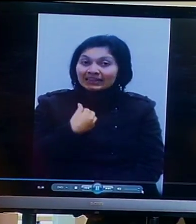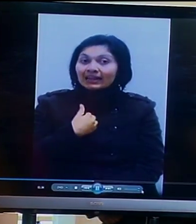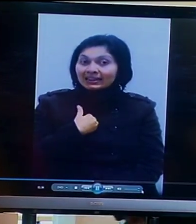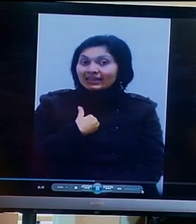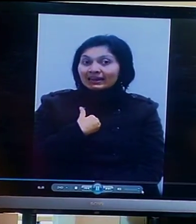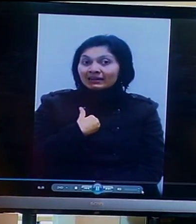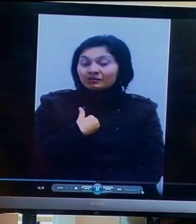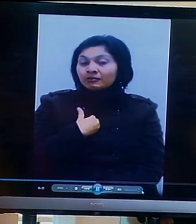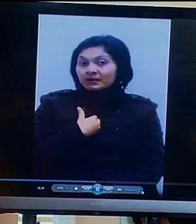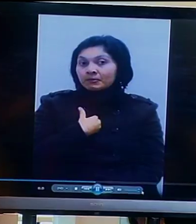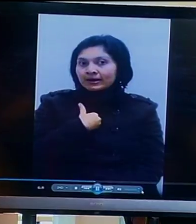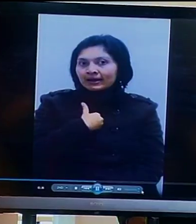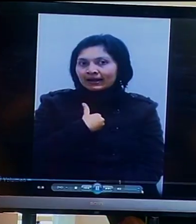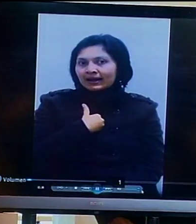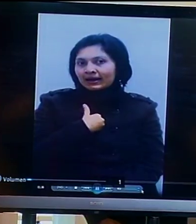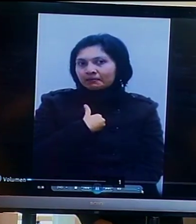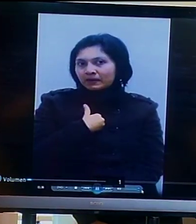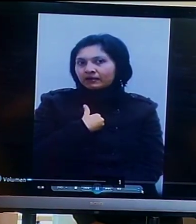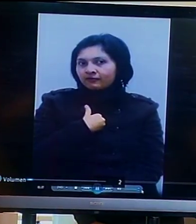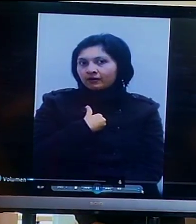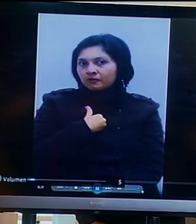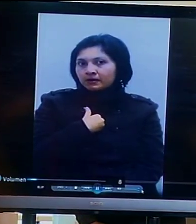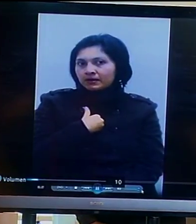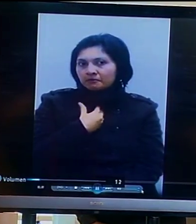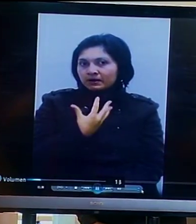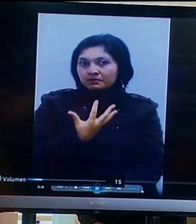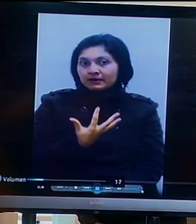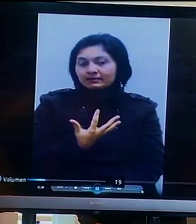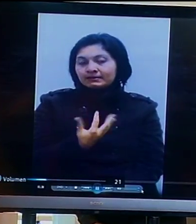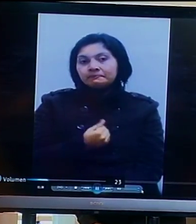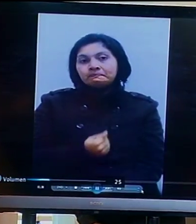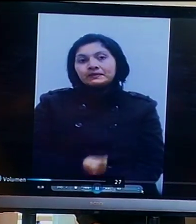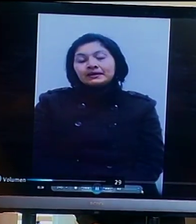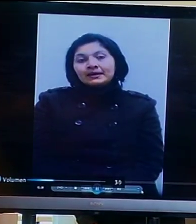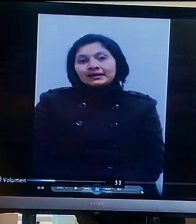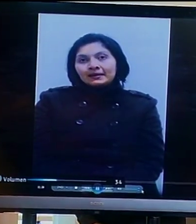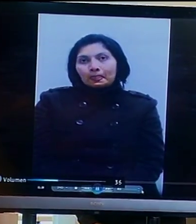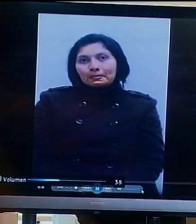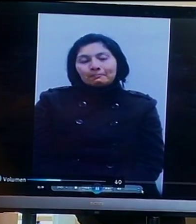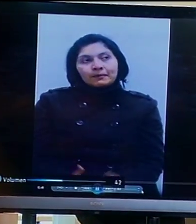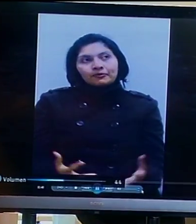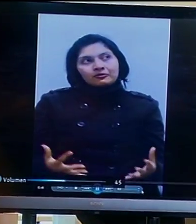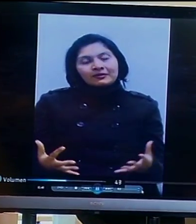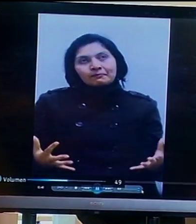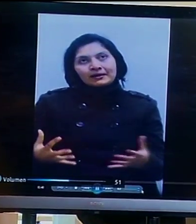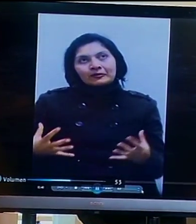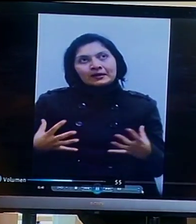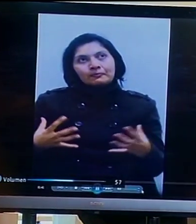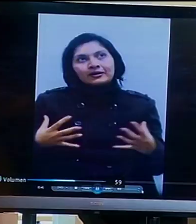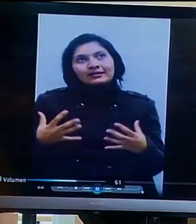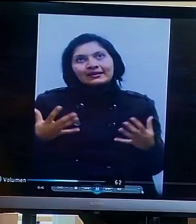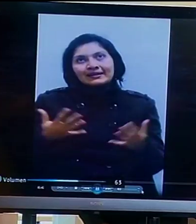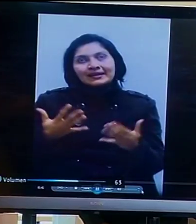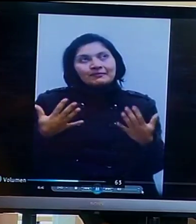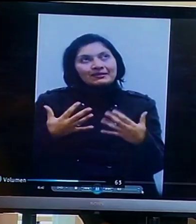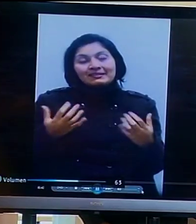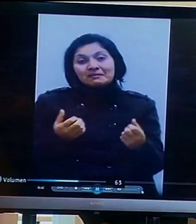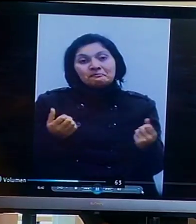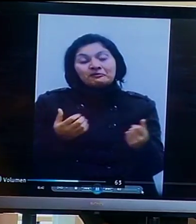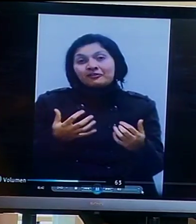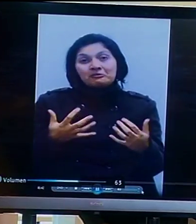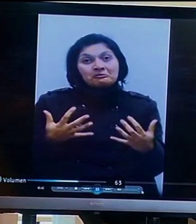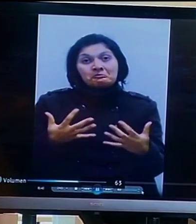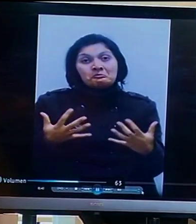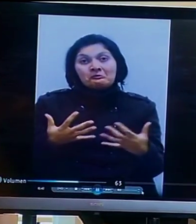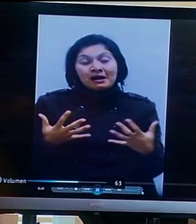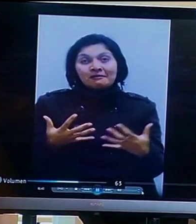estaba aterrorizada, y fueron hasta su casa, donde ahí estaba su niño pequeño, estaba su madre, atacaron a los